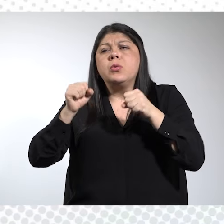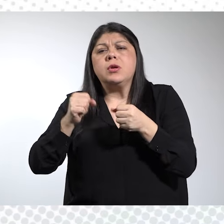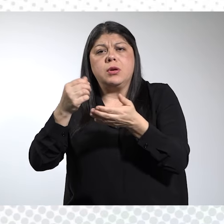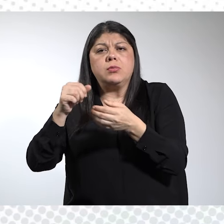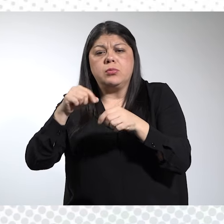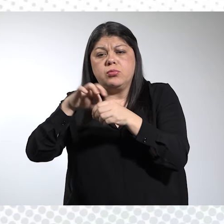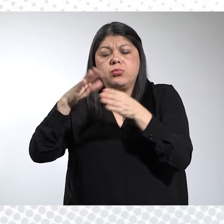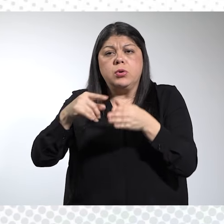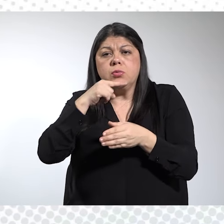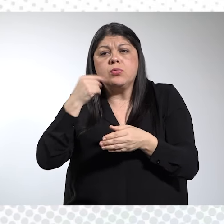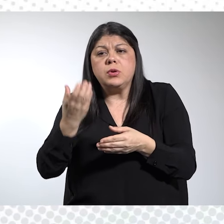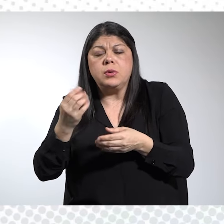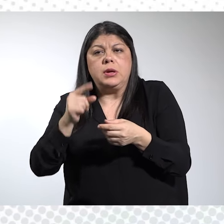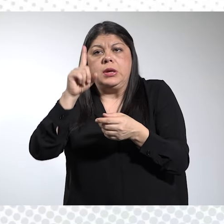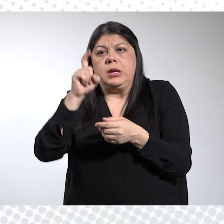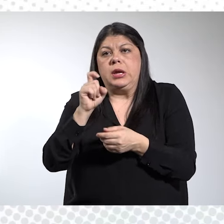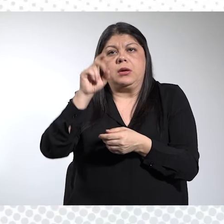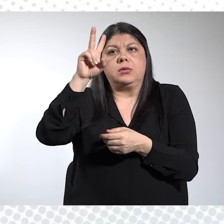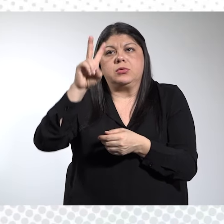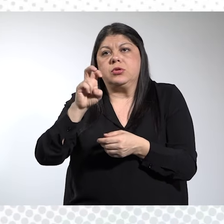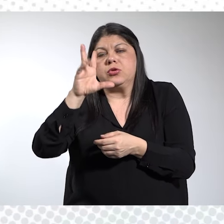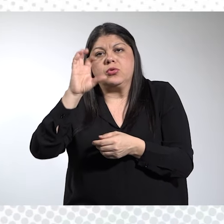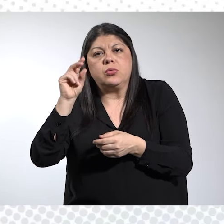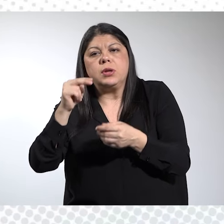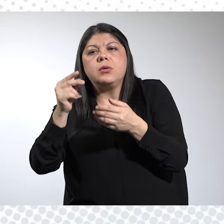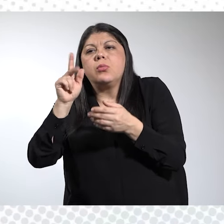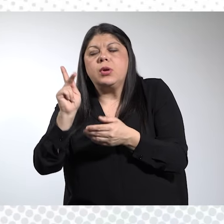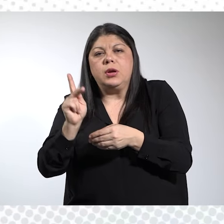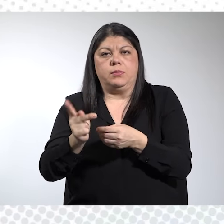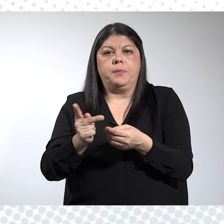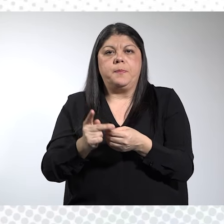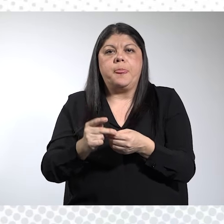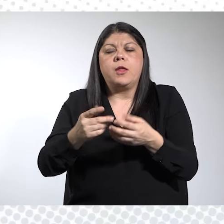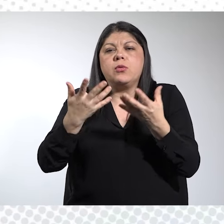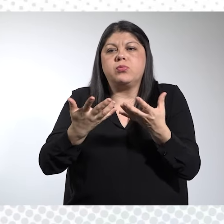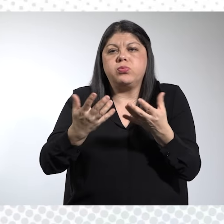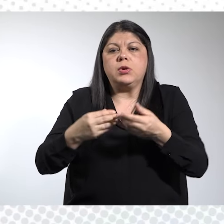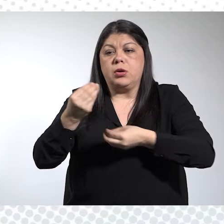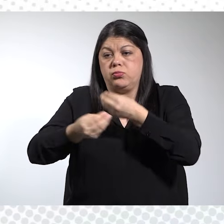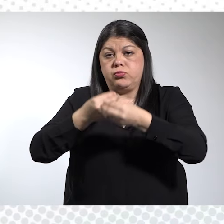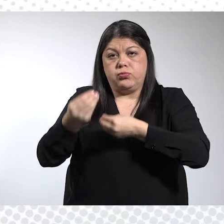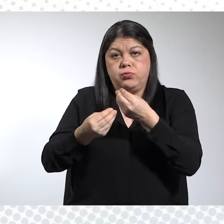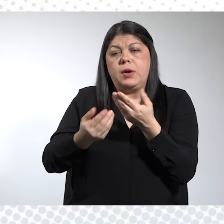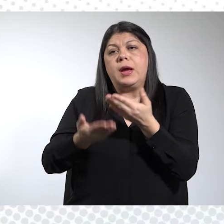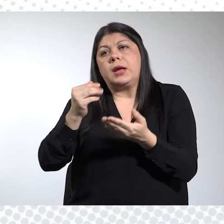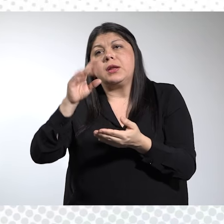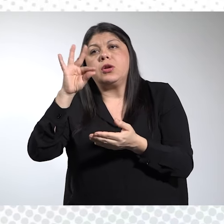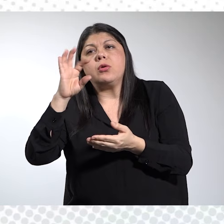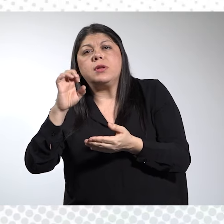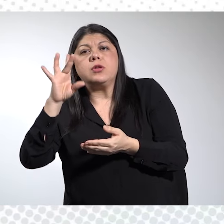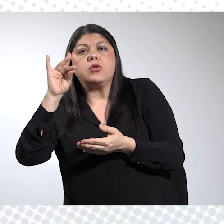que a los tomateros les estén ofreciendo 100, 150, 200 colones por kilo, cuando eventualmente la distribución está